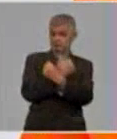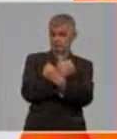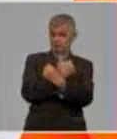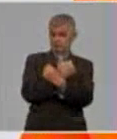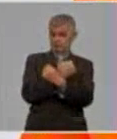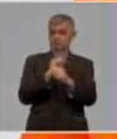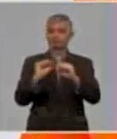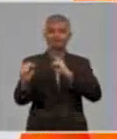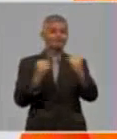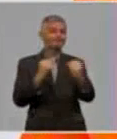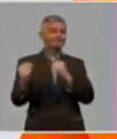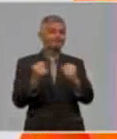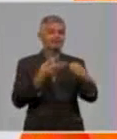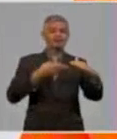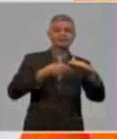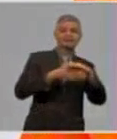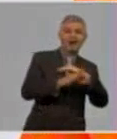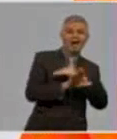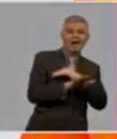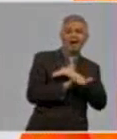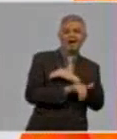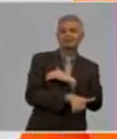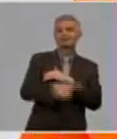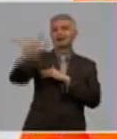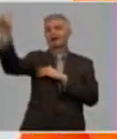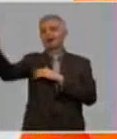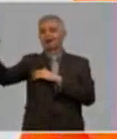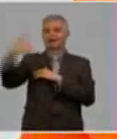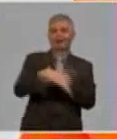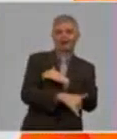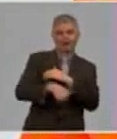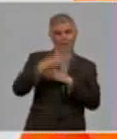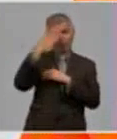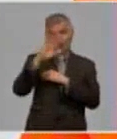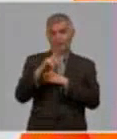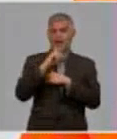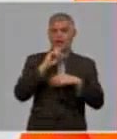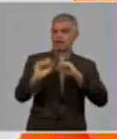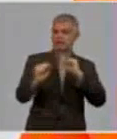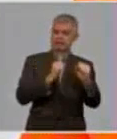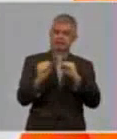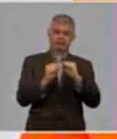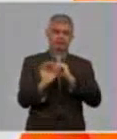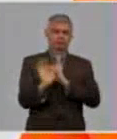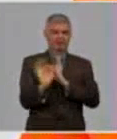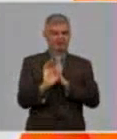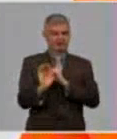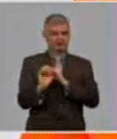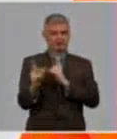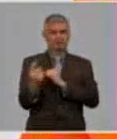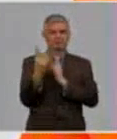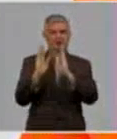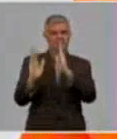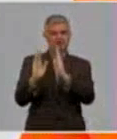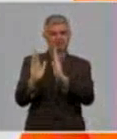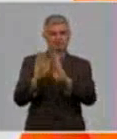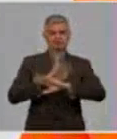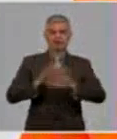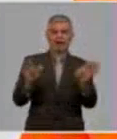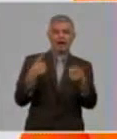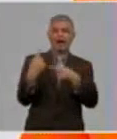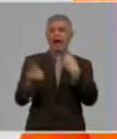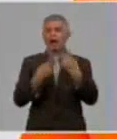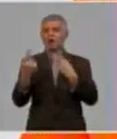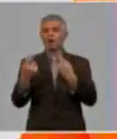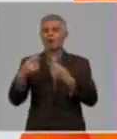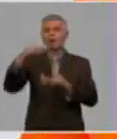las restricciones de entrada y salida del país. Se mantiene el apoyo a salud ajustado y se reinicia el despacho de las cargas